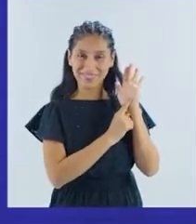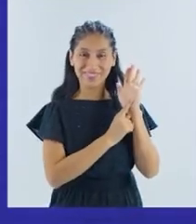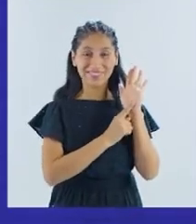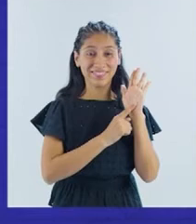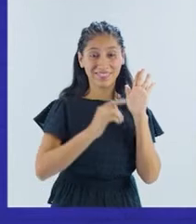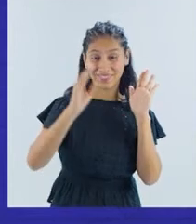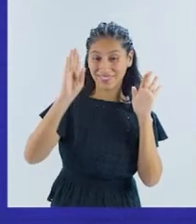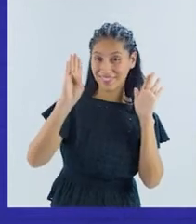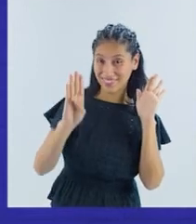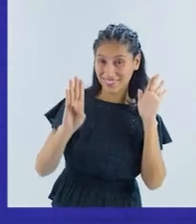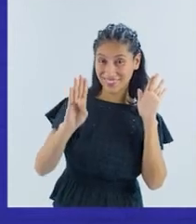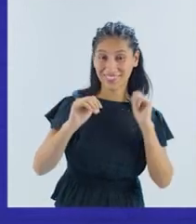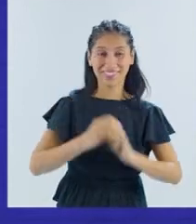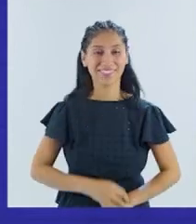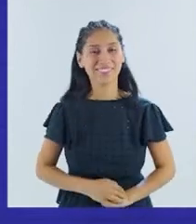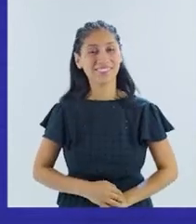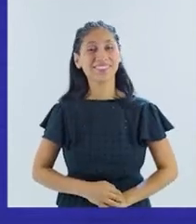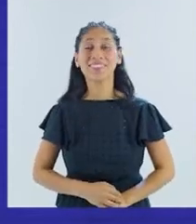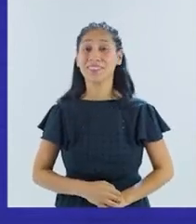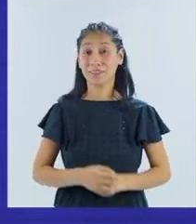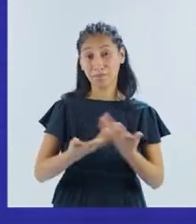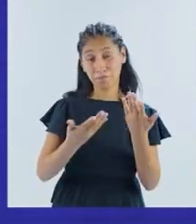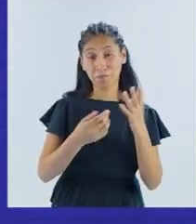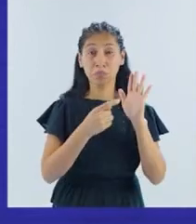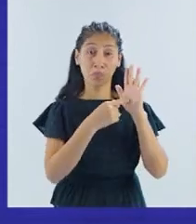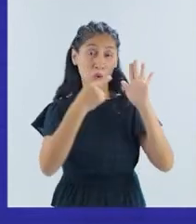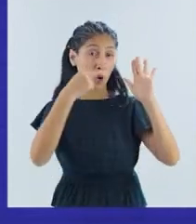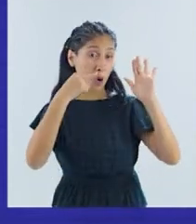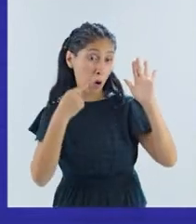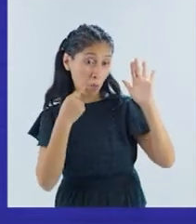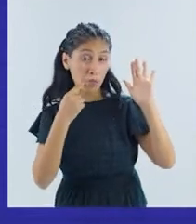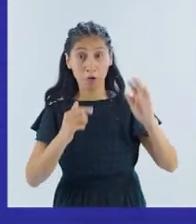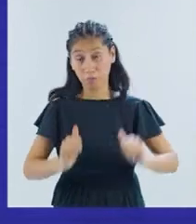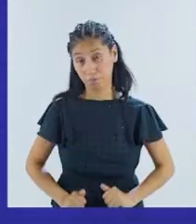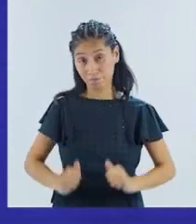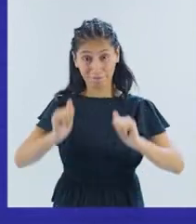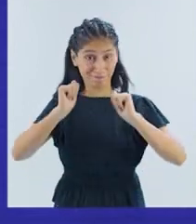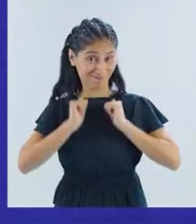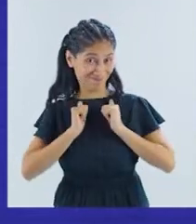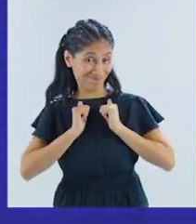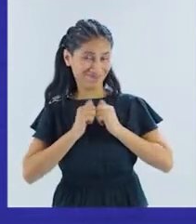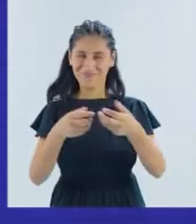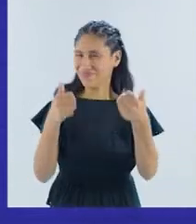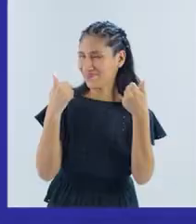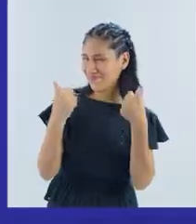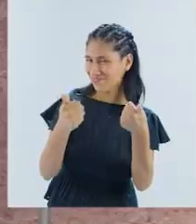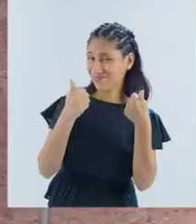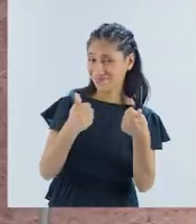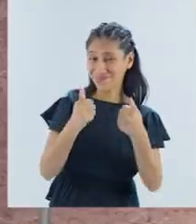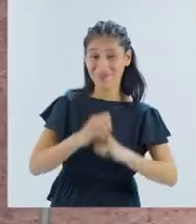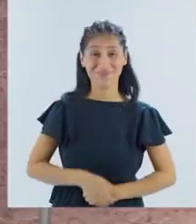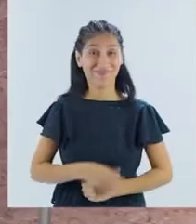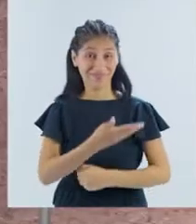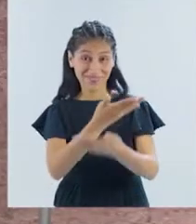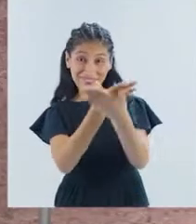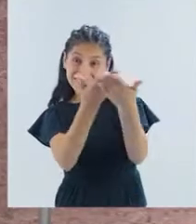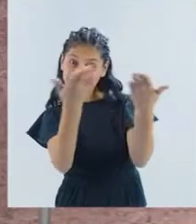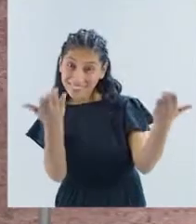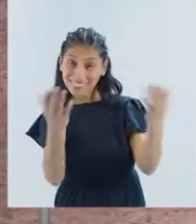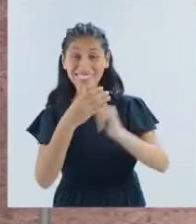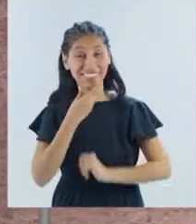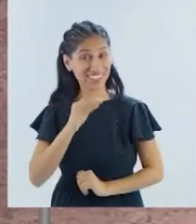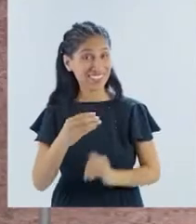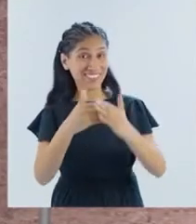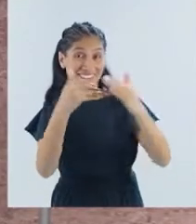la alternativa B. Artista, arcilla, hombre, pira. Muy bien. Espero que